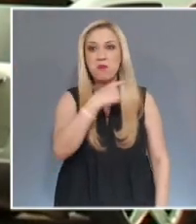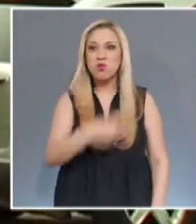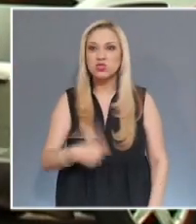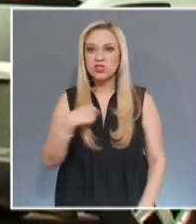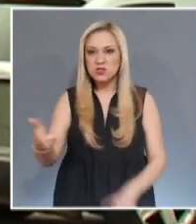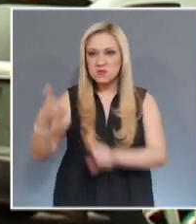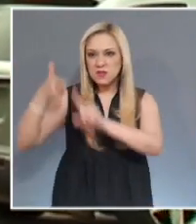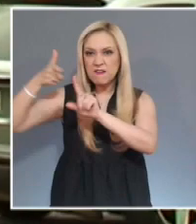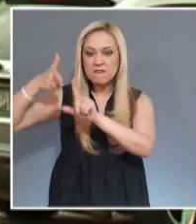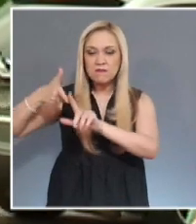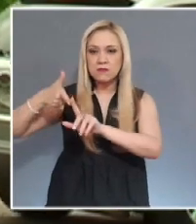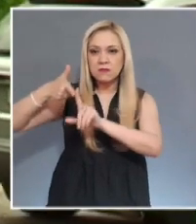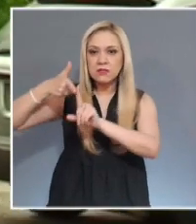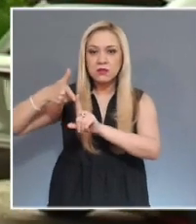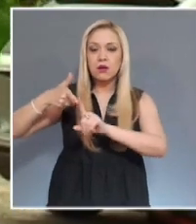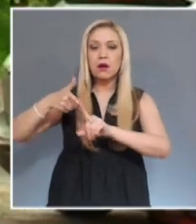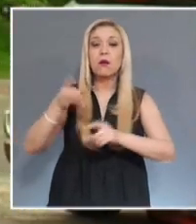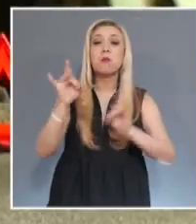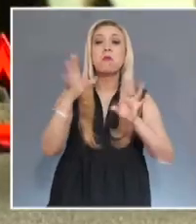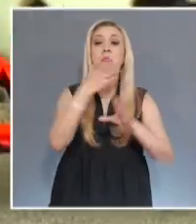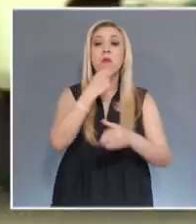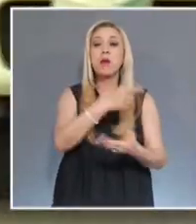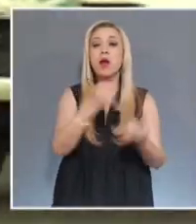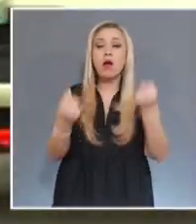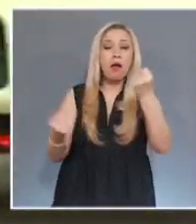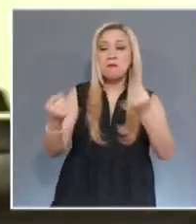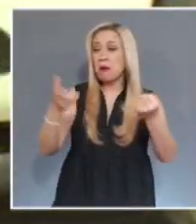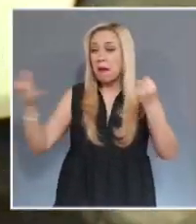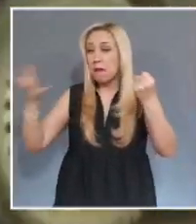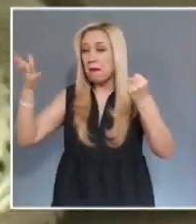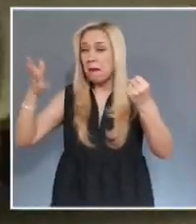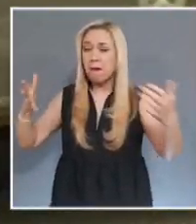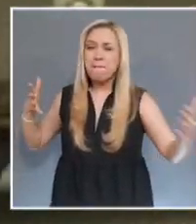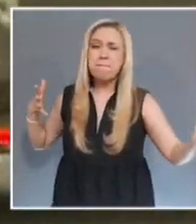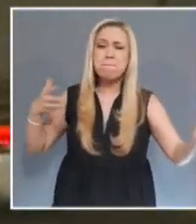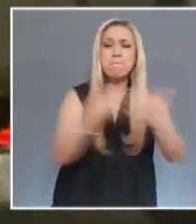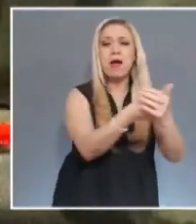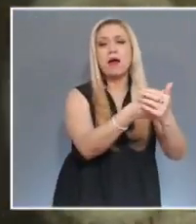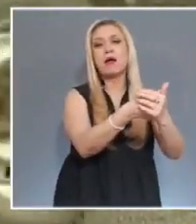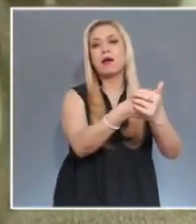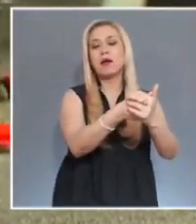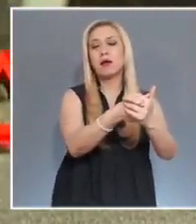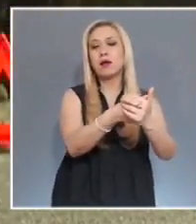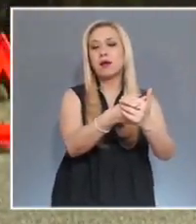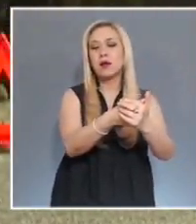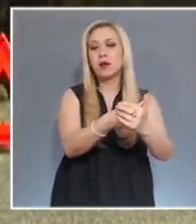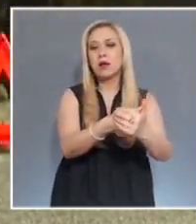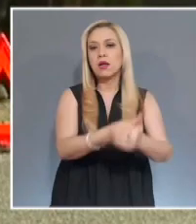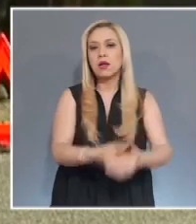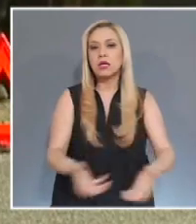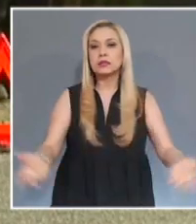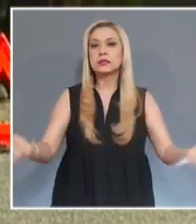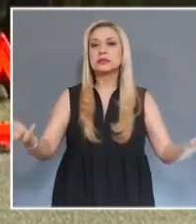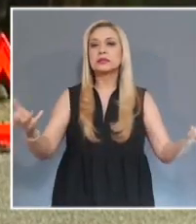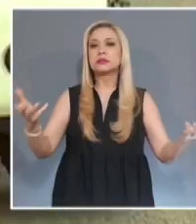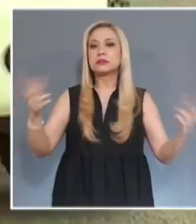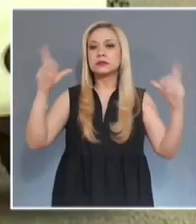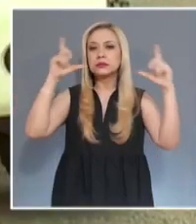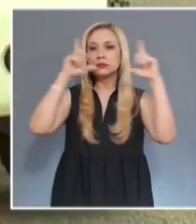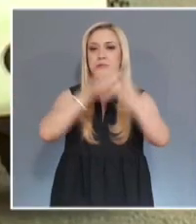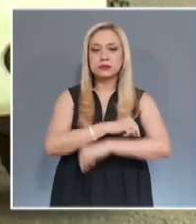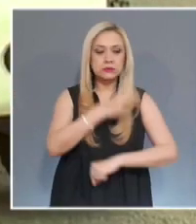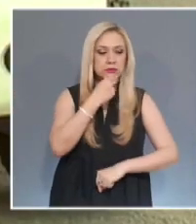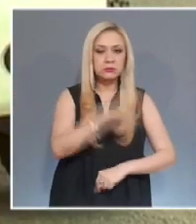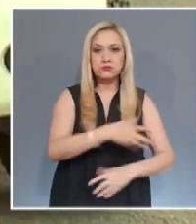el control del vehículo y volcó en una carretera de Colima. Al llegar a rescatar, los policías preventivos encontraron dentro del